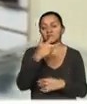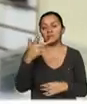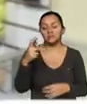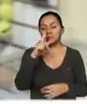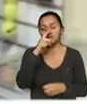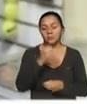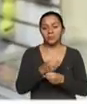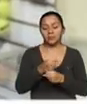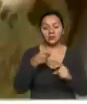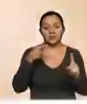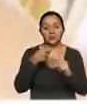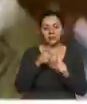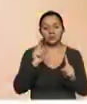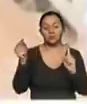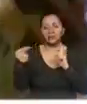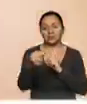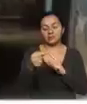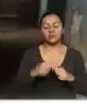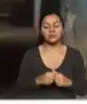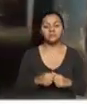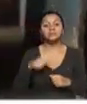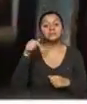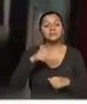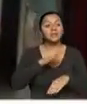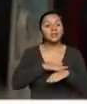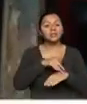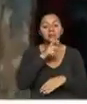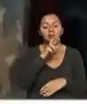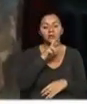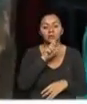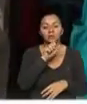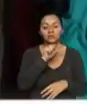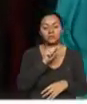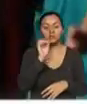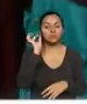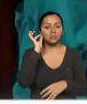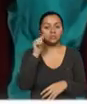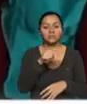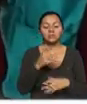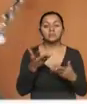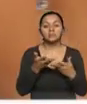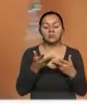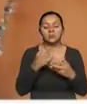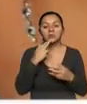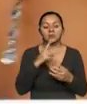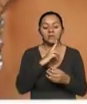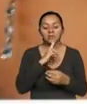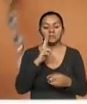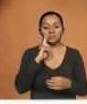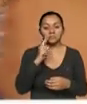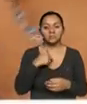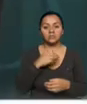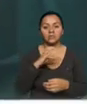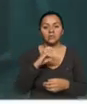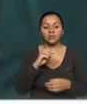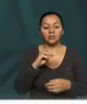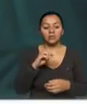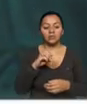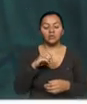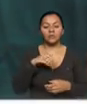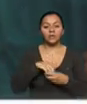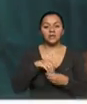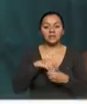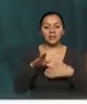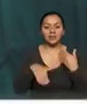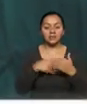de empleo directo e indirecto. Este es el caso de Rosa Mendoza, propietaria del restaurante El Comodín, quien después de perder